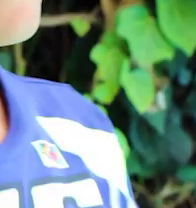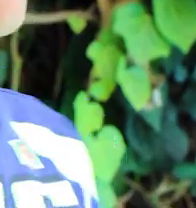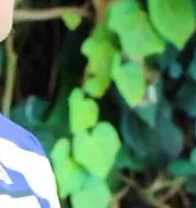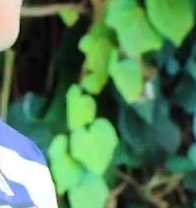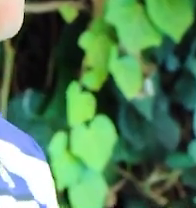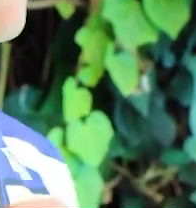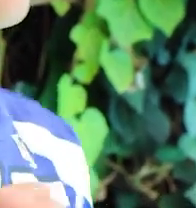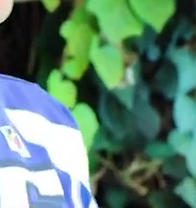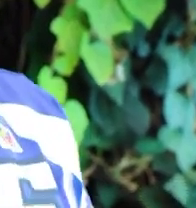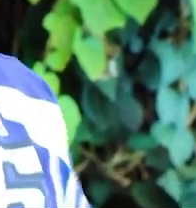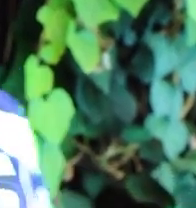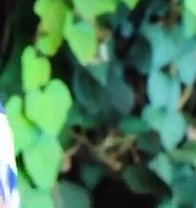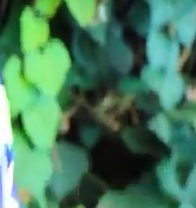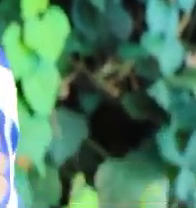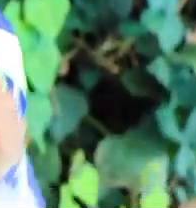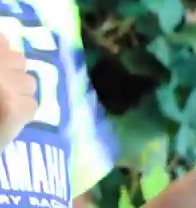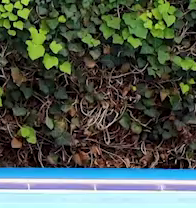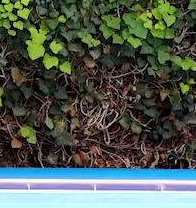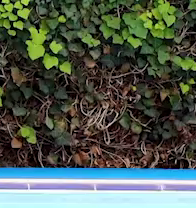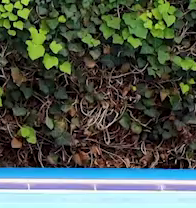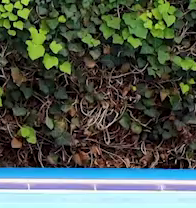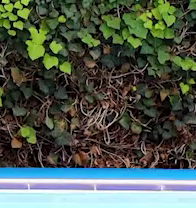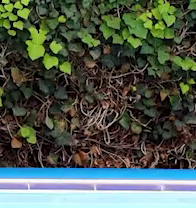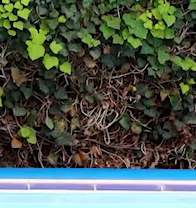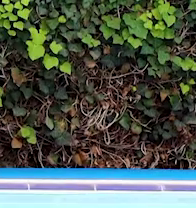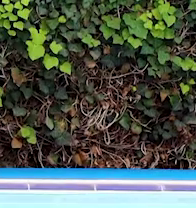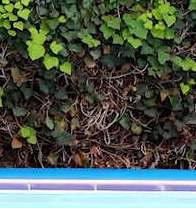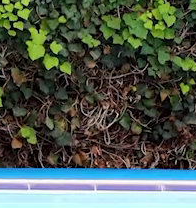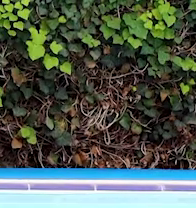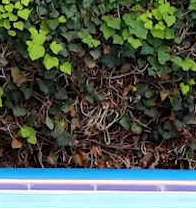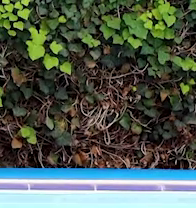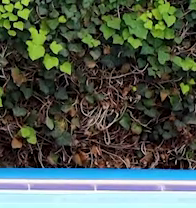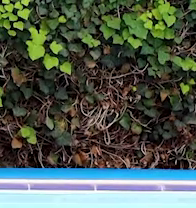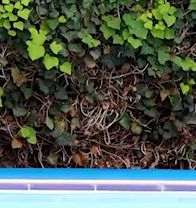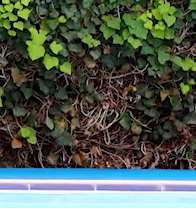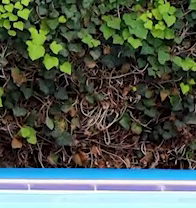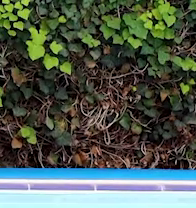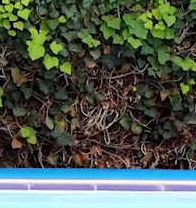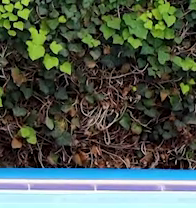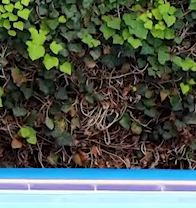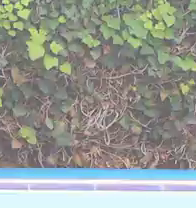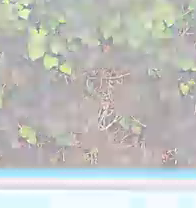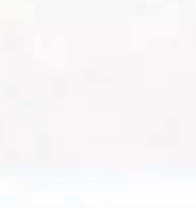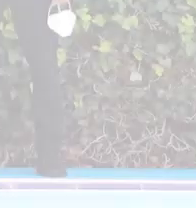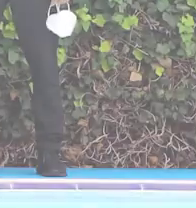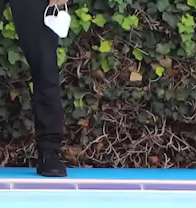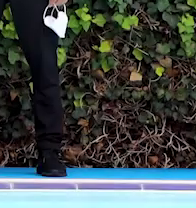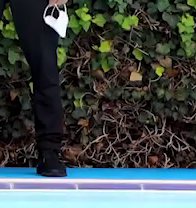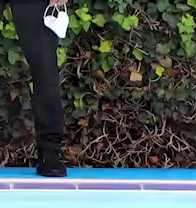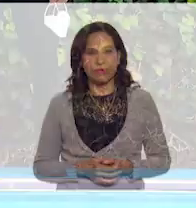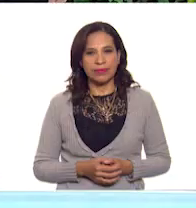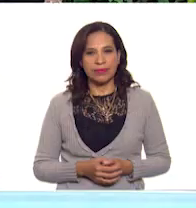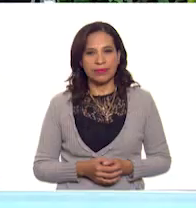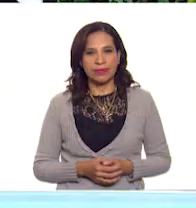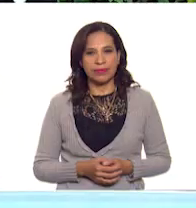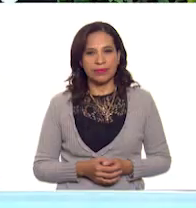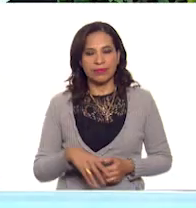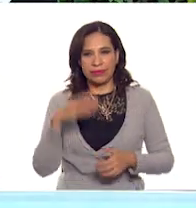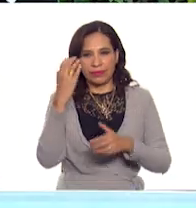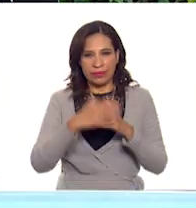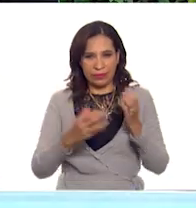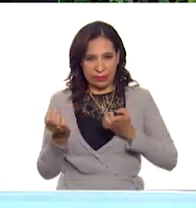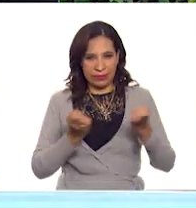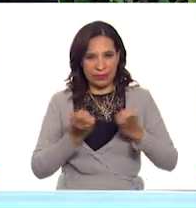sigue, eleva más la rodilla, muy bien, perfecto, así, más, recuerda, al terminar